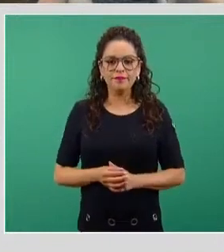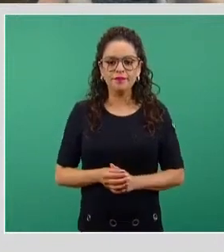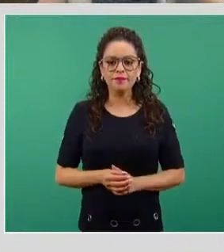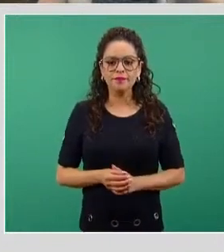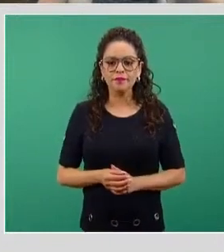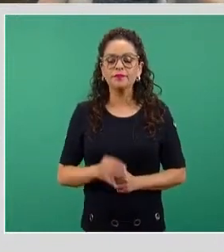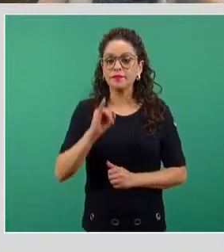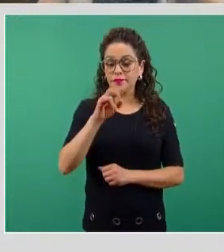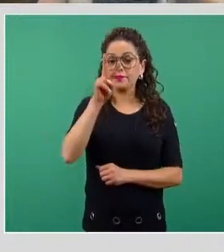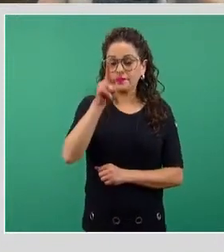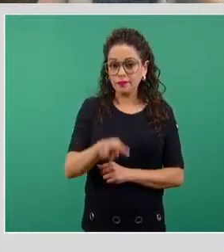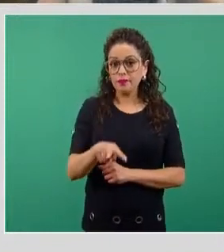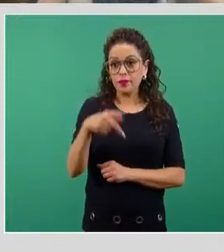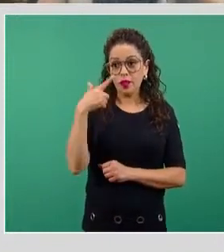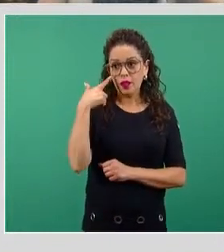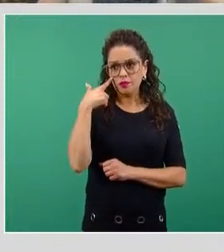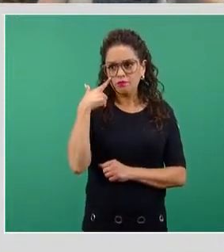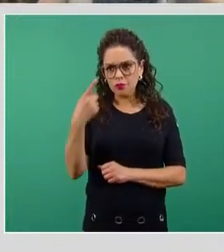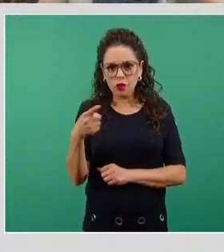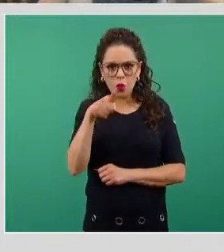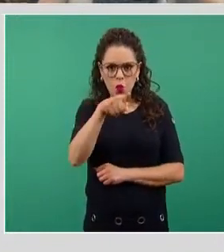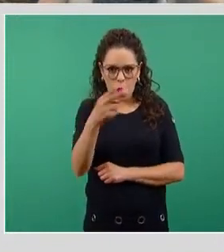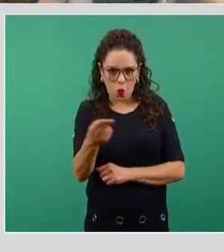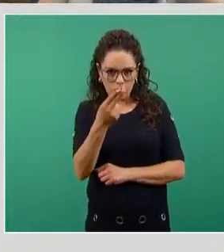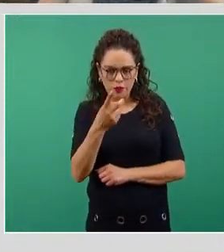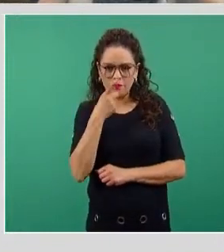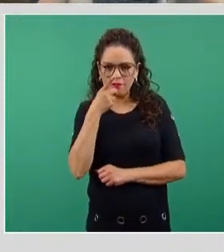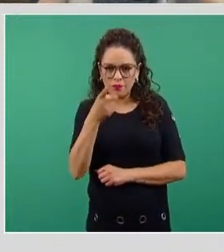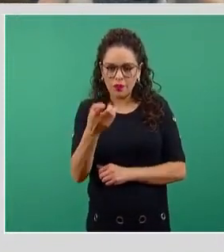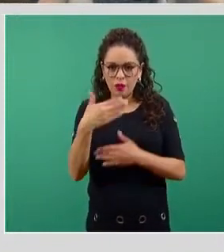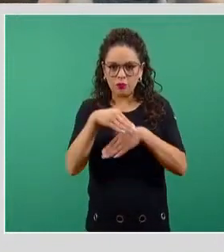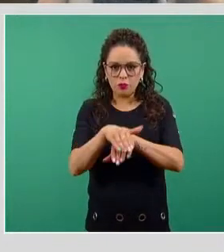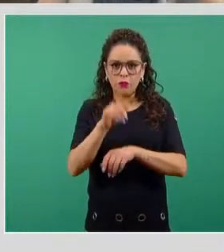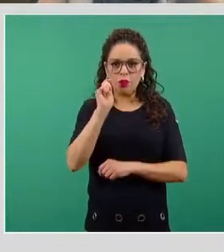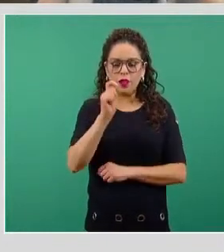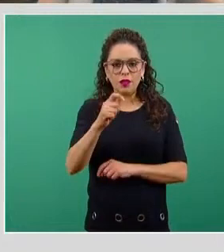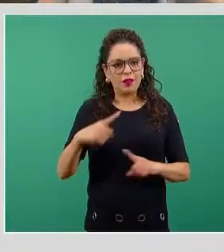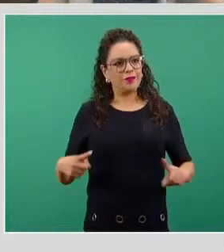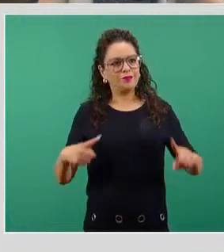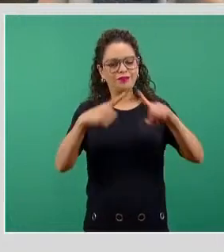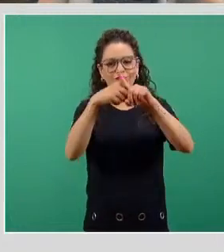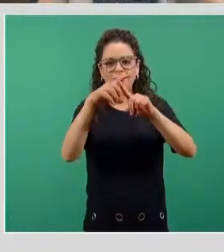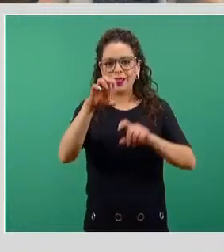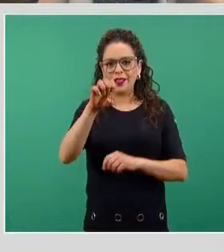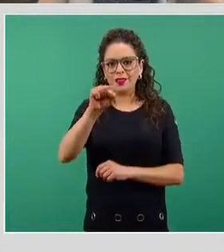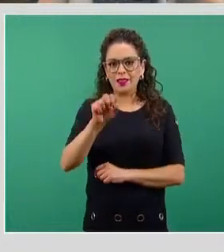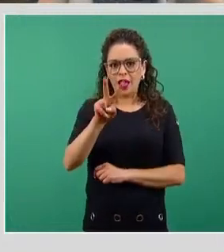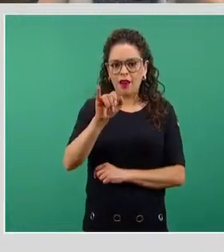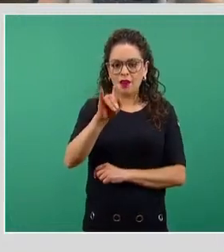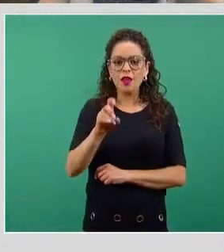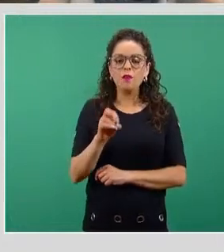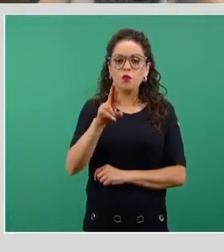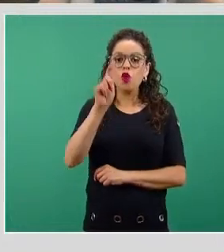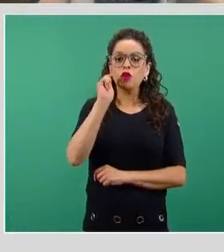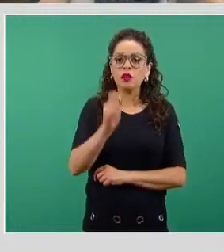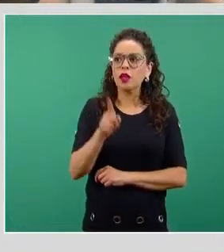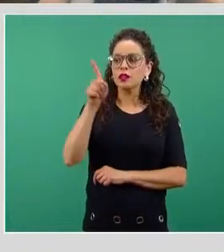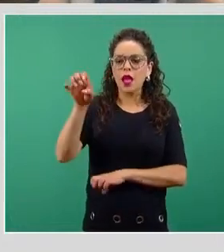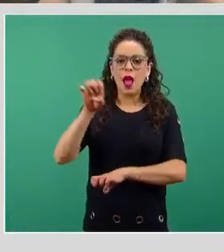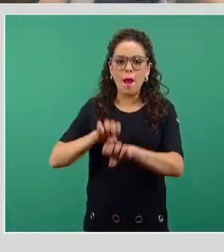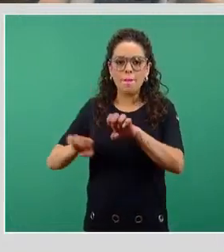Precisamente en lo observado que comenta en relación a la ocurrencia de los ESAVIS por tipo o fabricante de